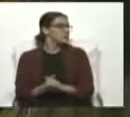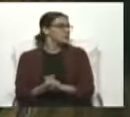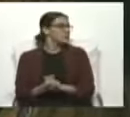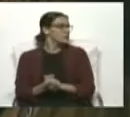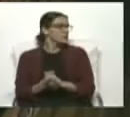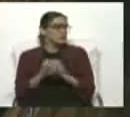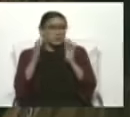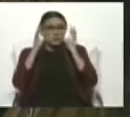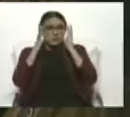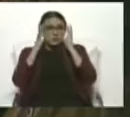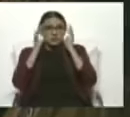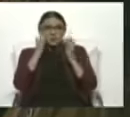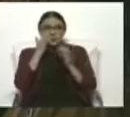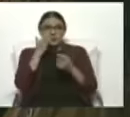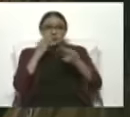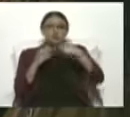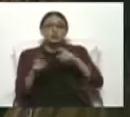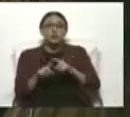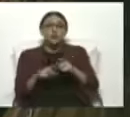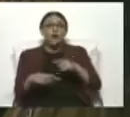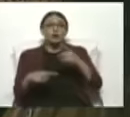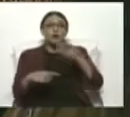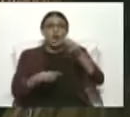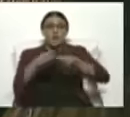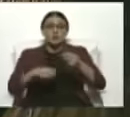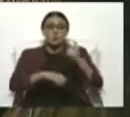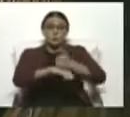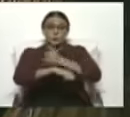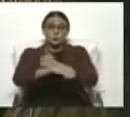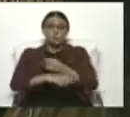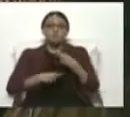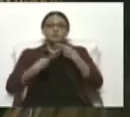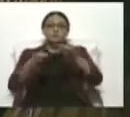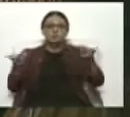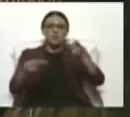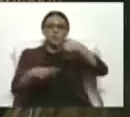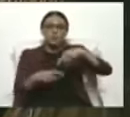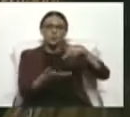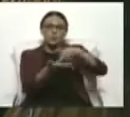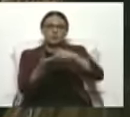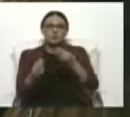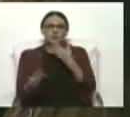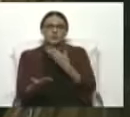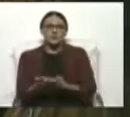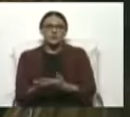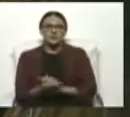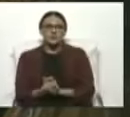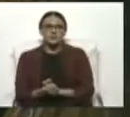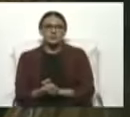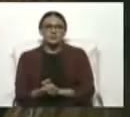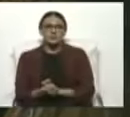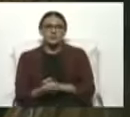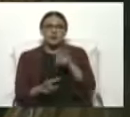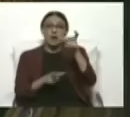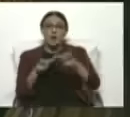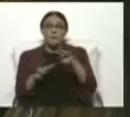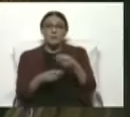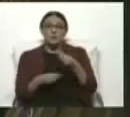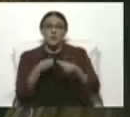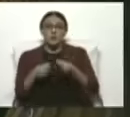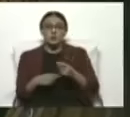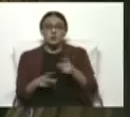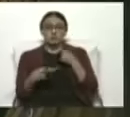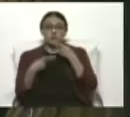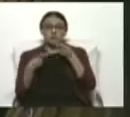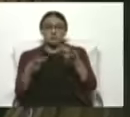parte de las autoridades electorales ante los medios de comunicación presentes. A continuación, declaración a cargo del presidente del